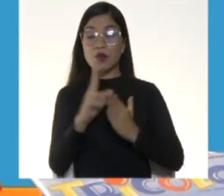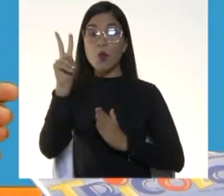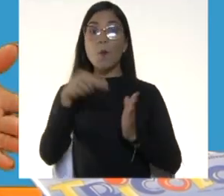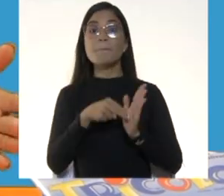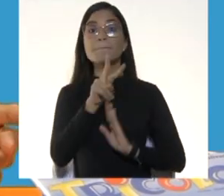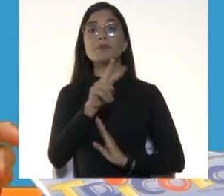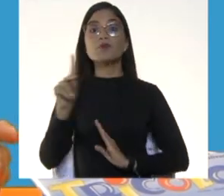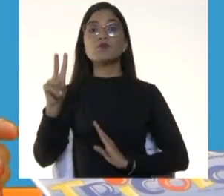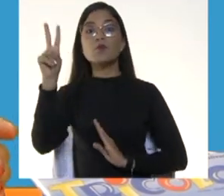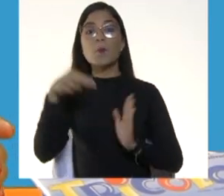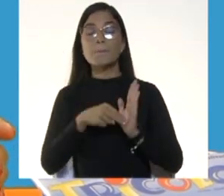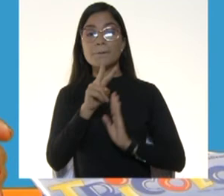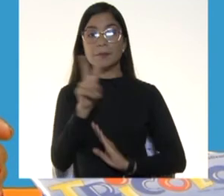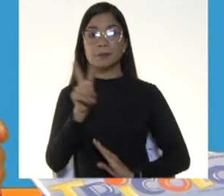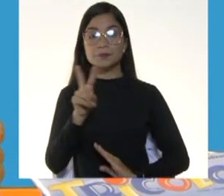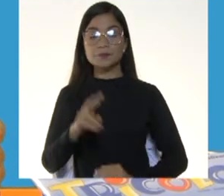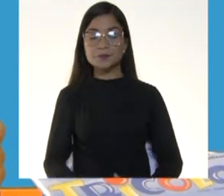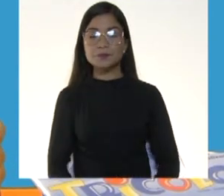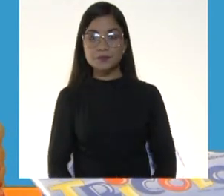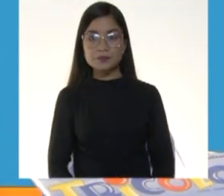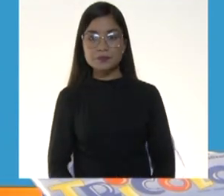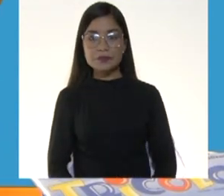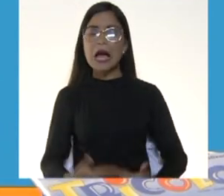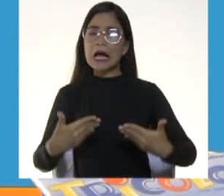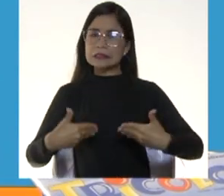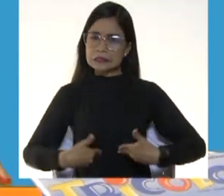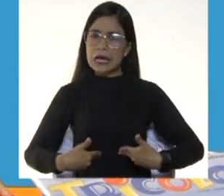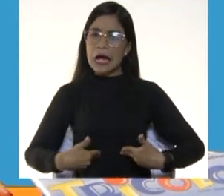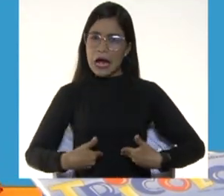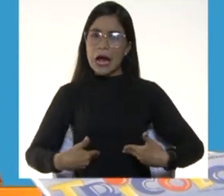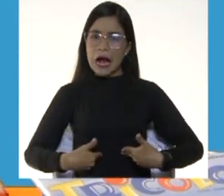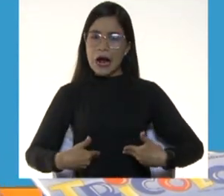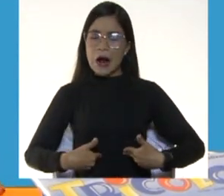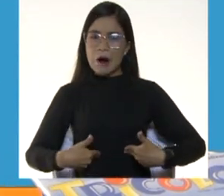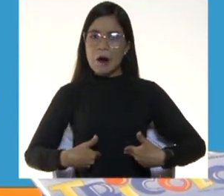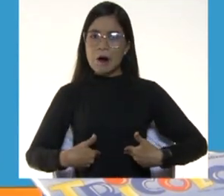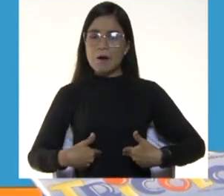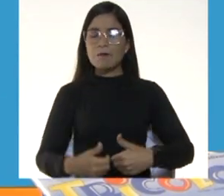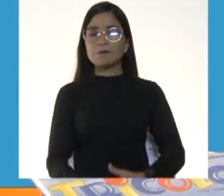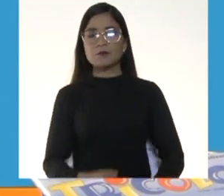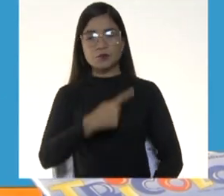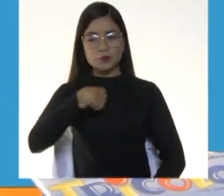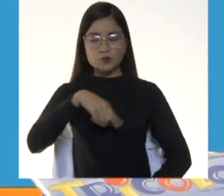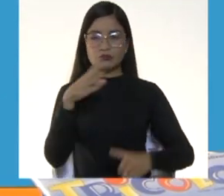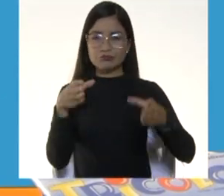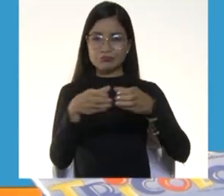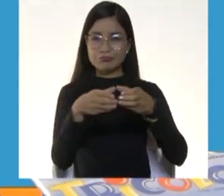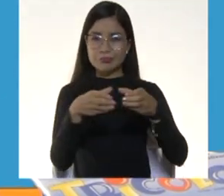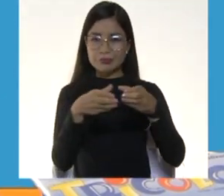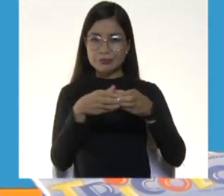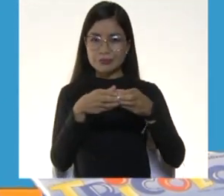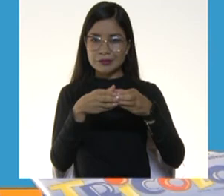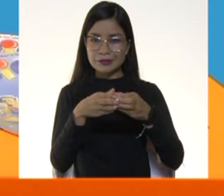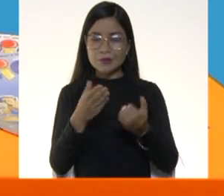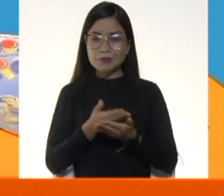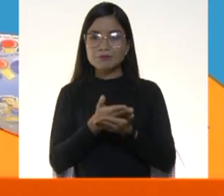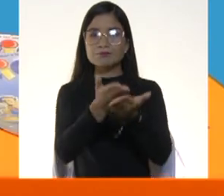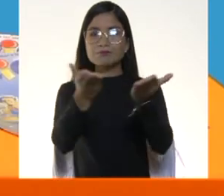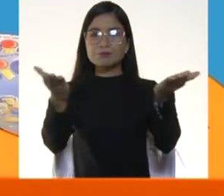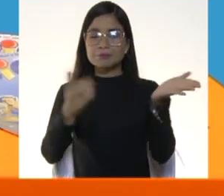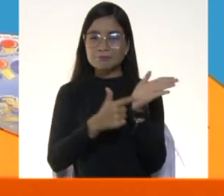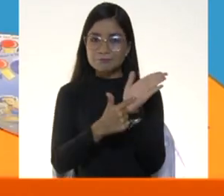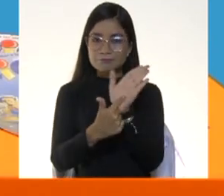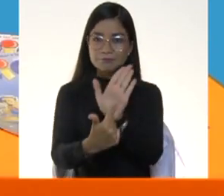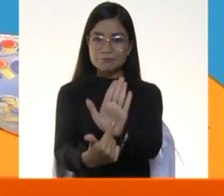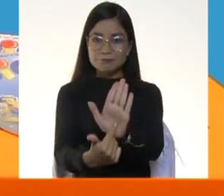2021-2022. Claro, uno de los sacrificios y de los esfuerzos que hemos hecho todo el equipo para llegar hasta ustedes. Gracias